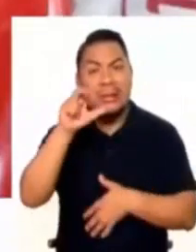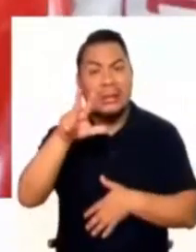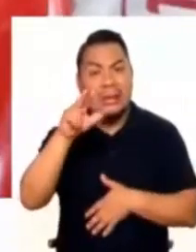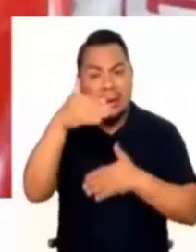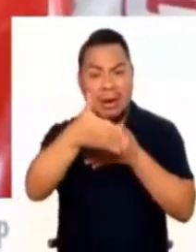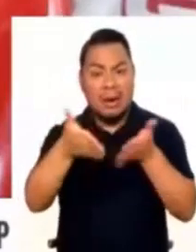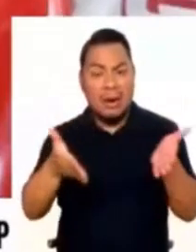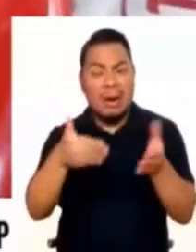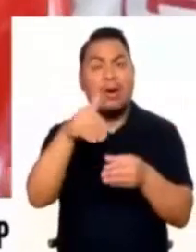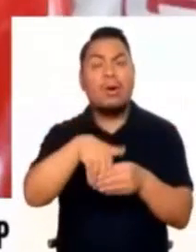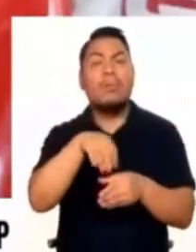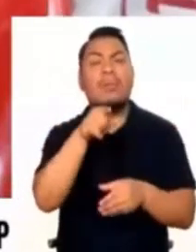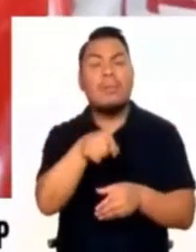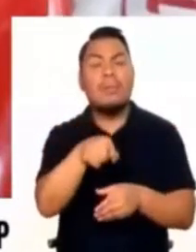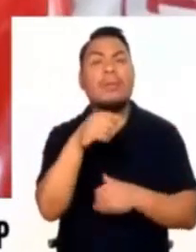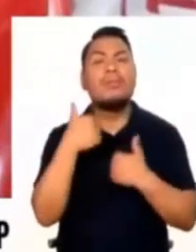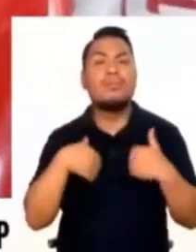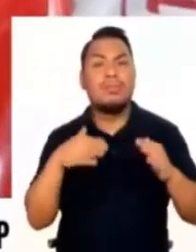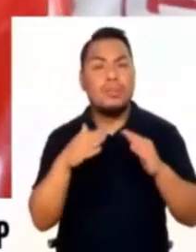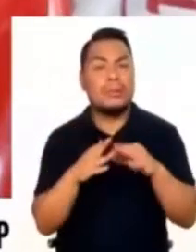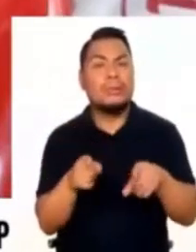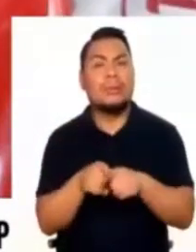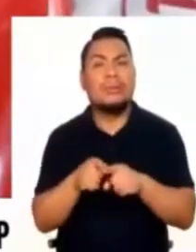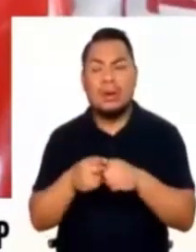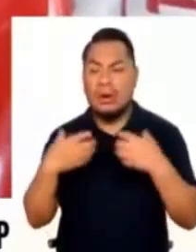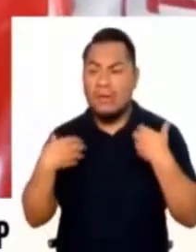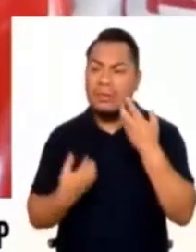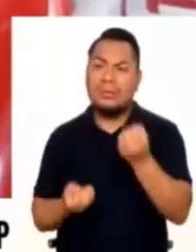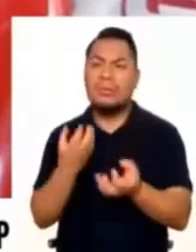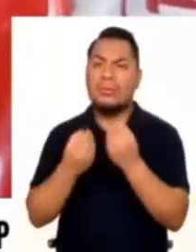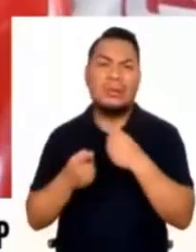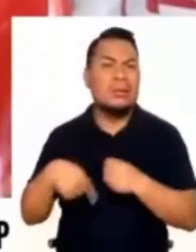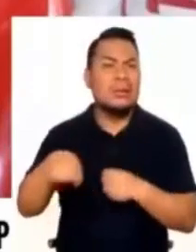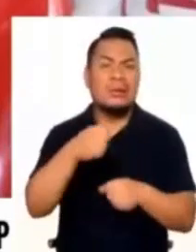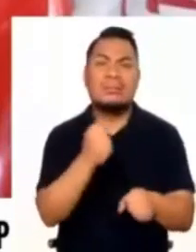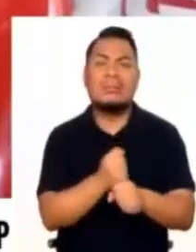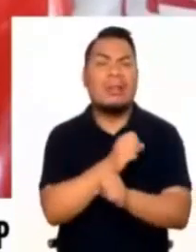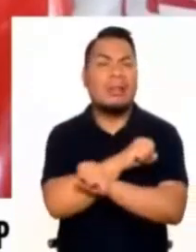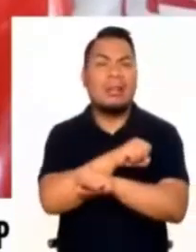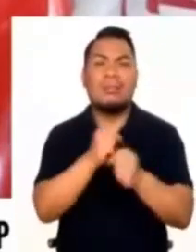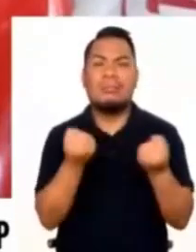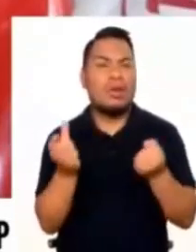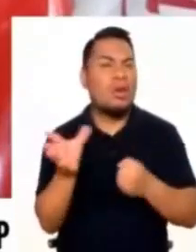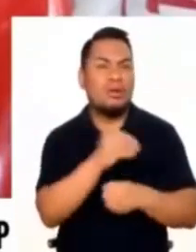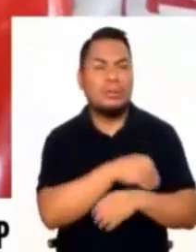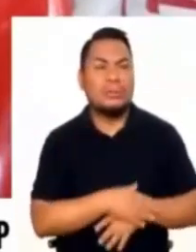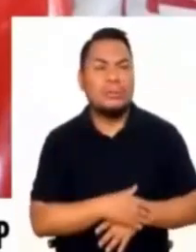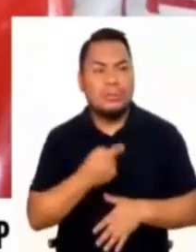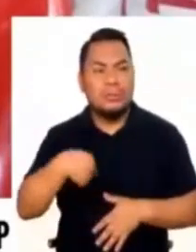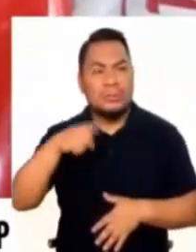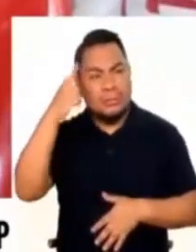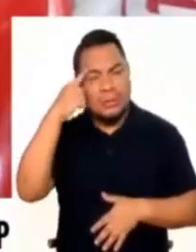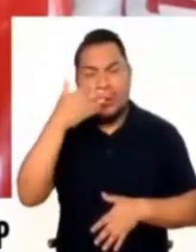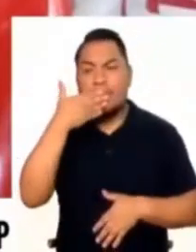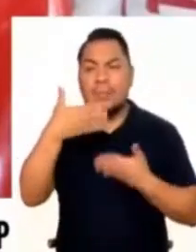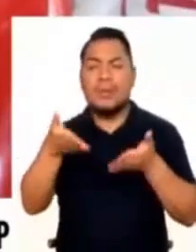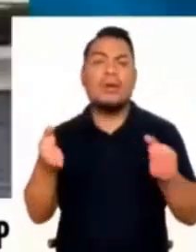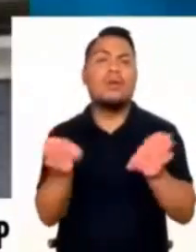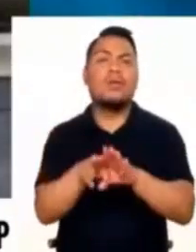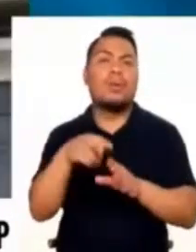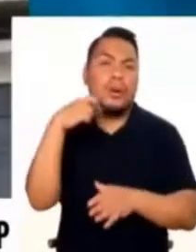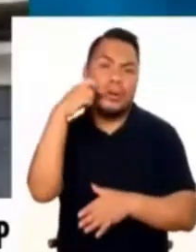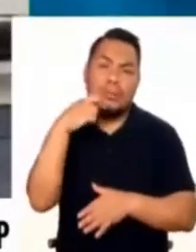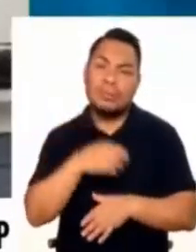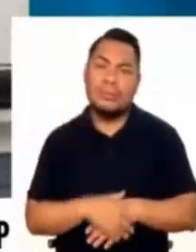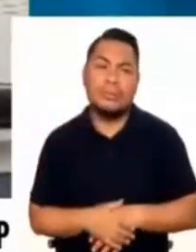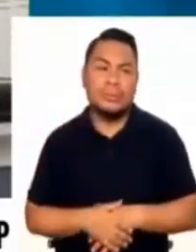y esto traería como consecuencias una inflación incontenible del país. Ojo con esto, vamos a escuchar a